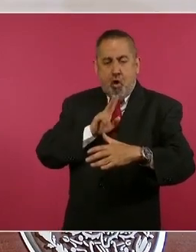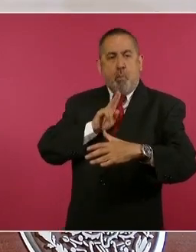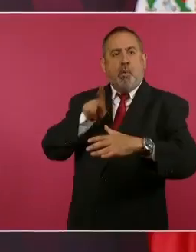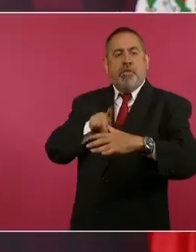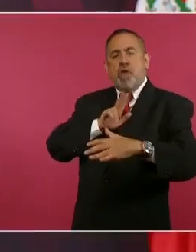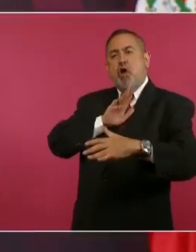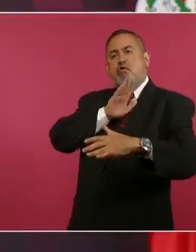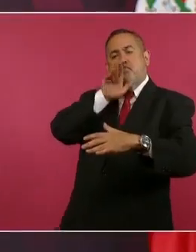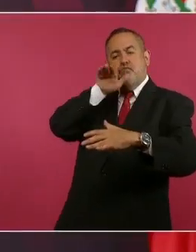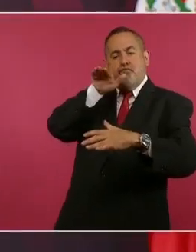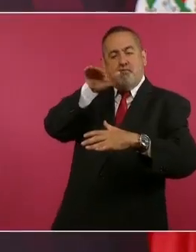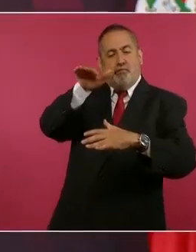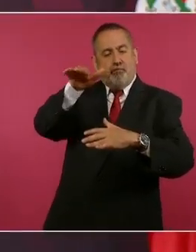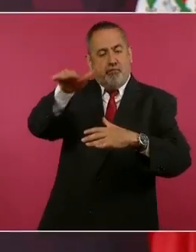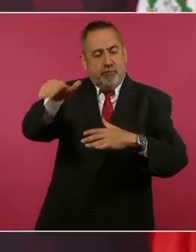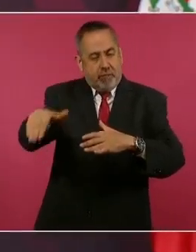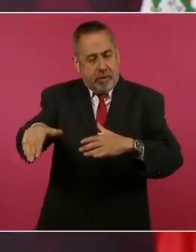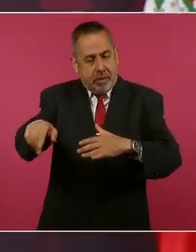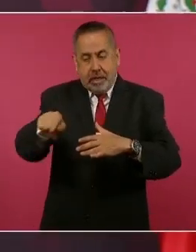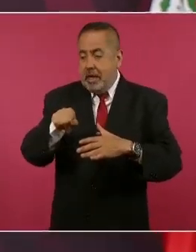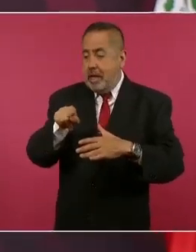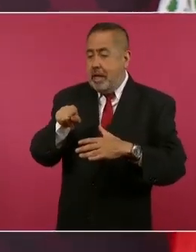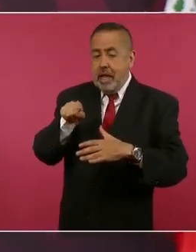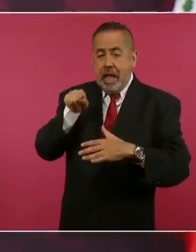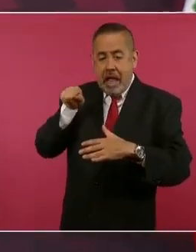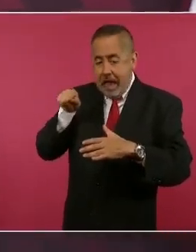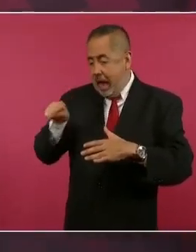mismo tiempo un parque lineal